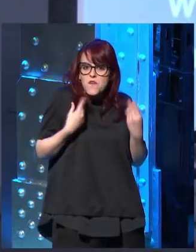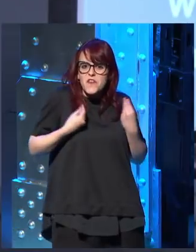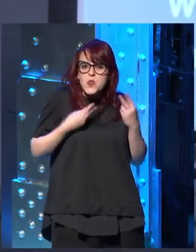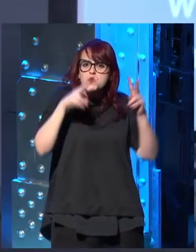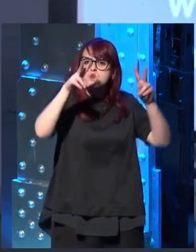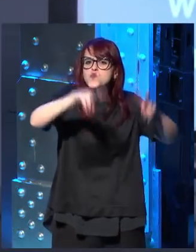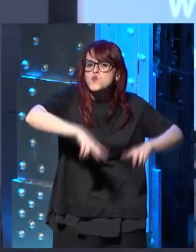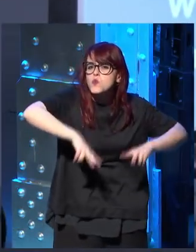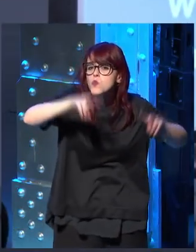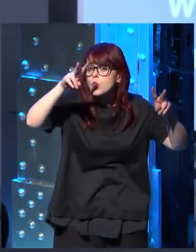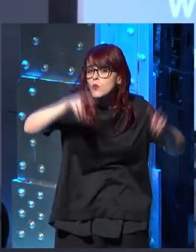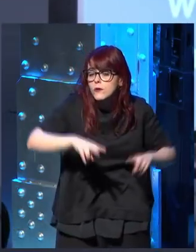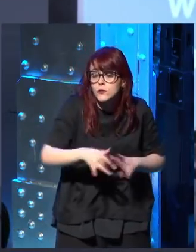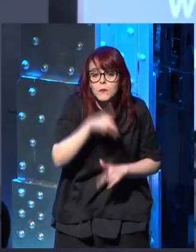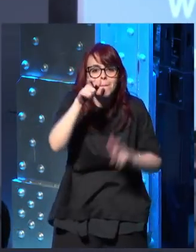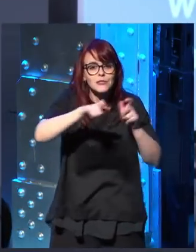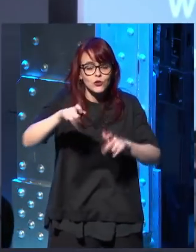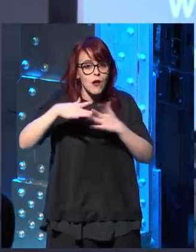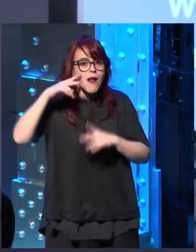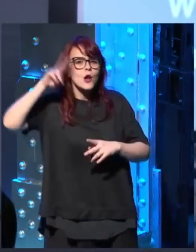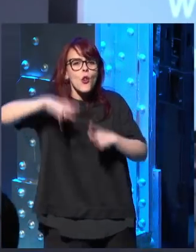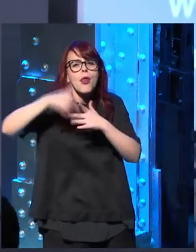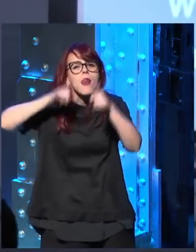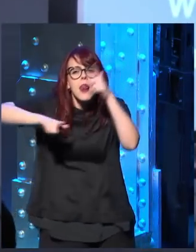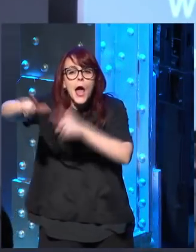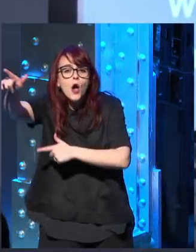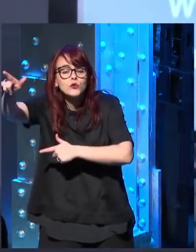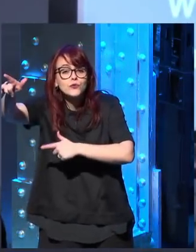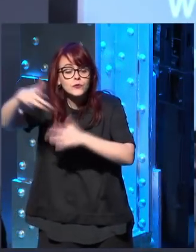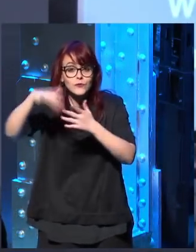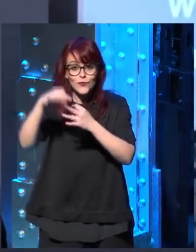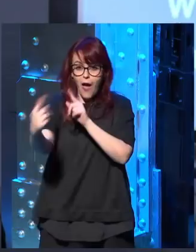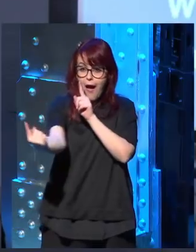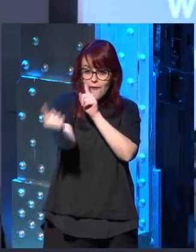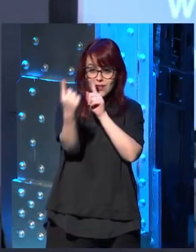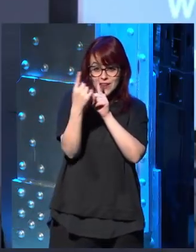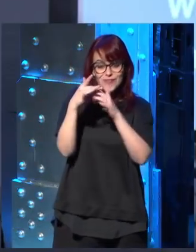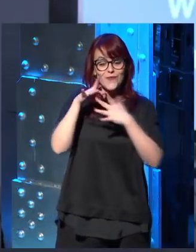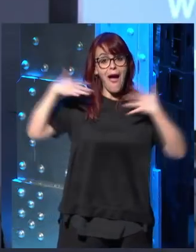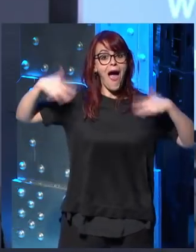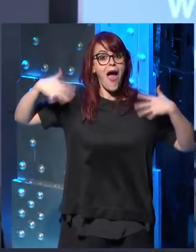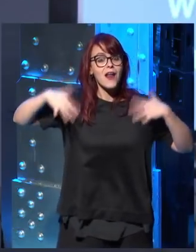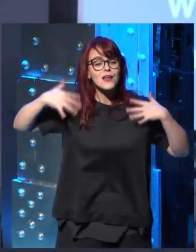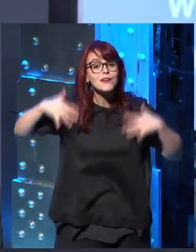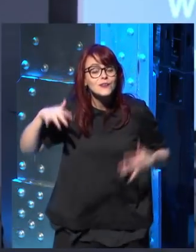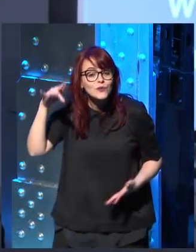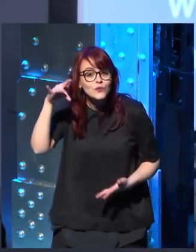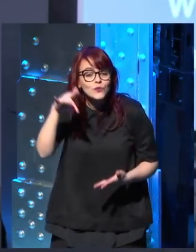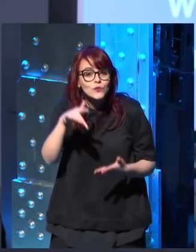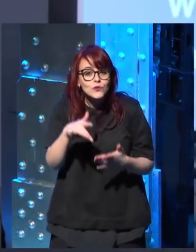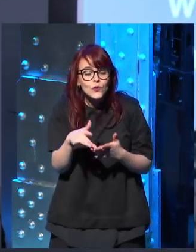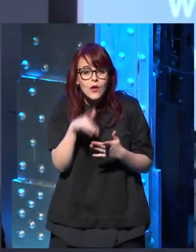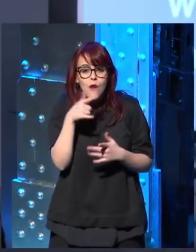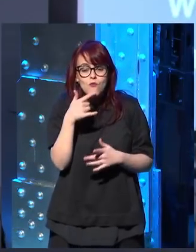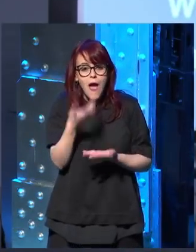La única persona que nunca dejaba de reconocerme desde lejos y de venir hacia mí manifestando alegría era